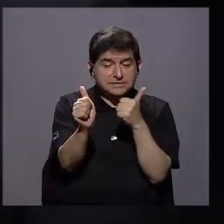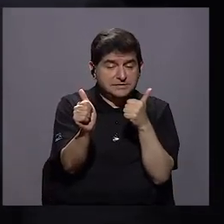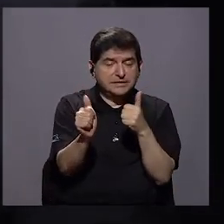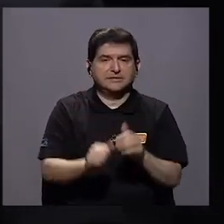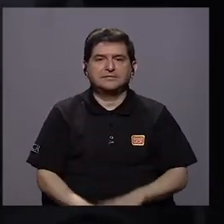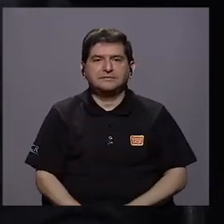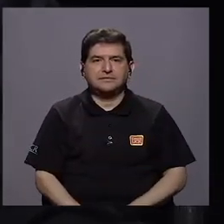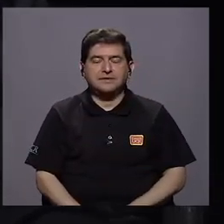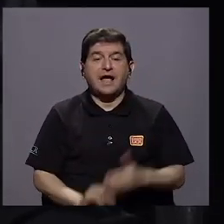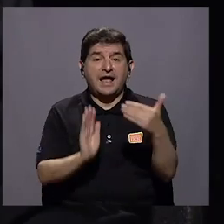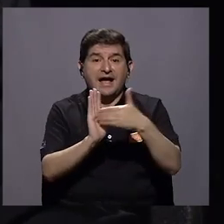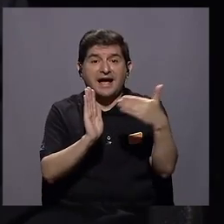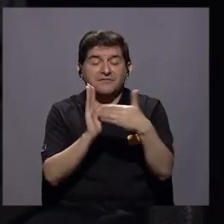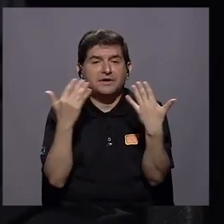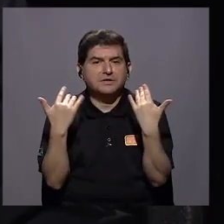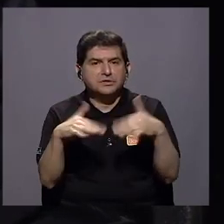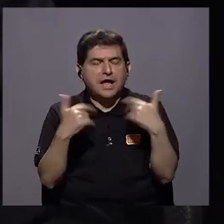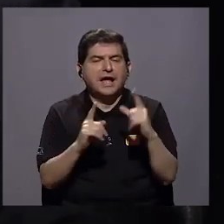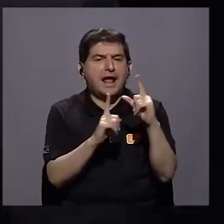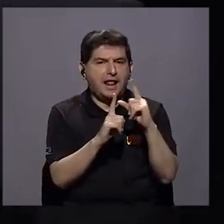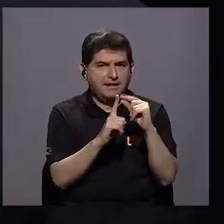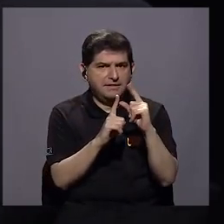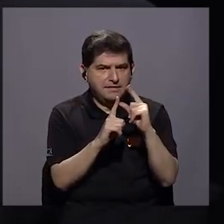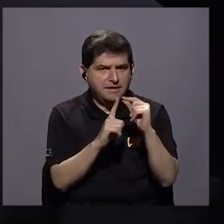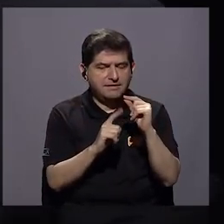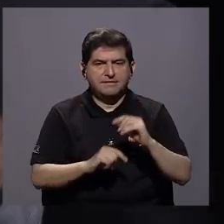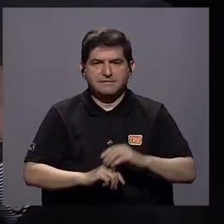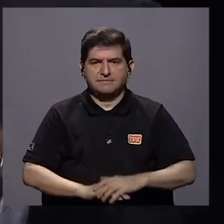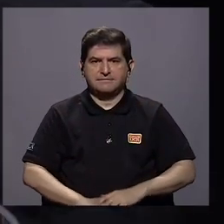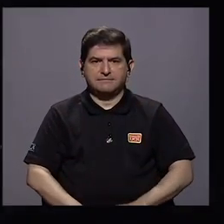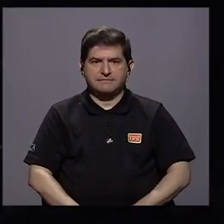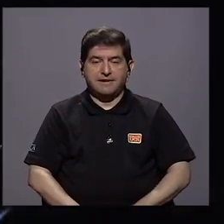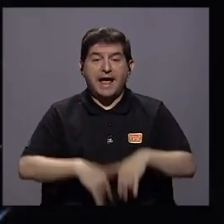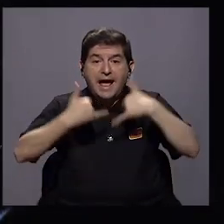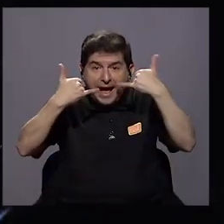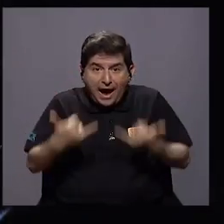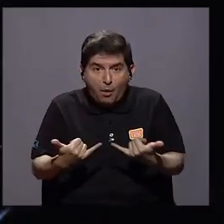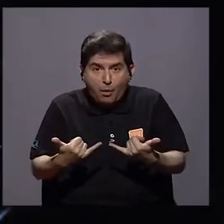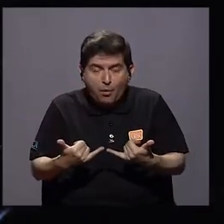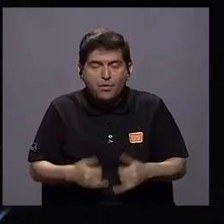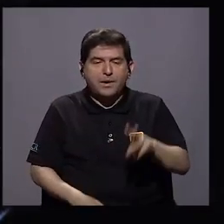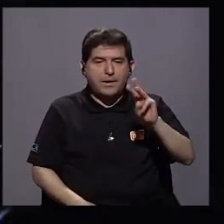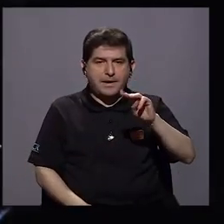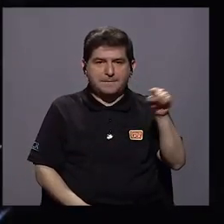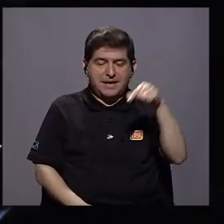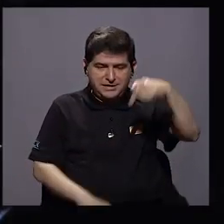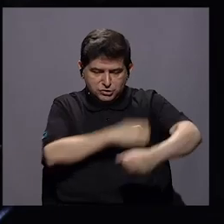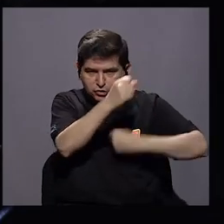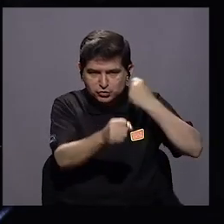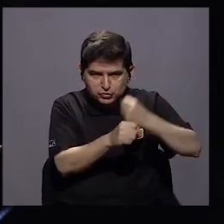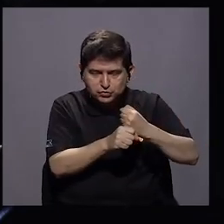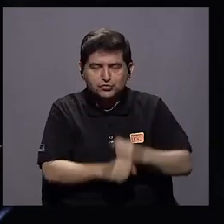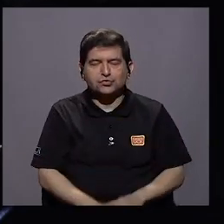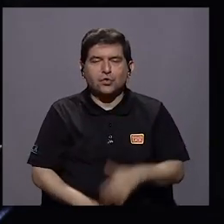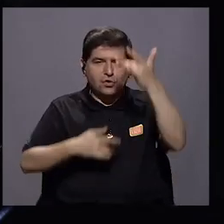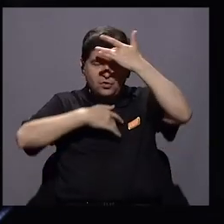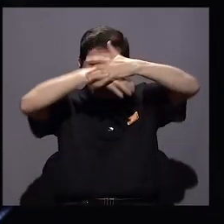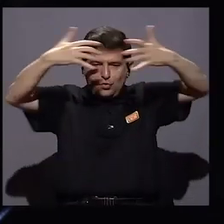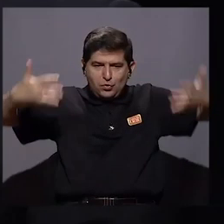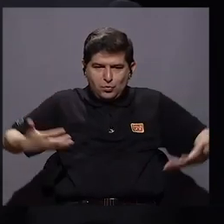que venía ha venido afectando muchísimo los alquileres y ahora a partir de marzo de este año viene la